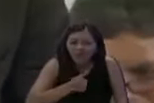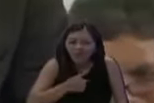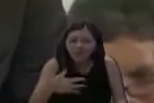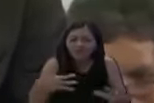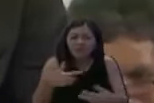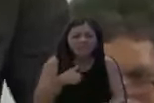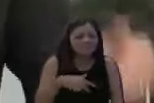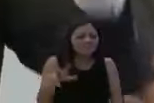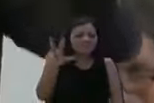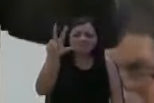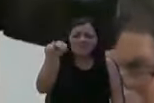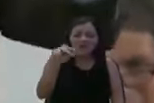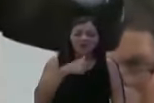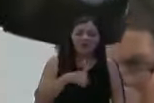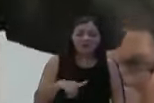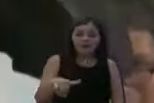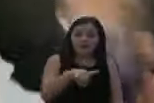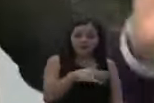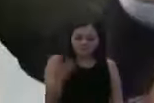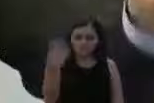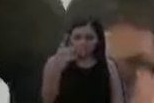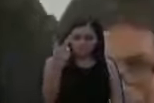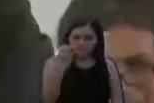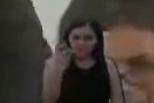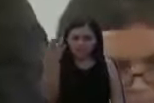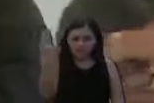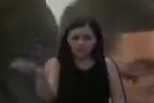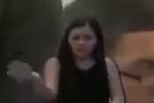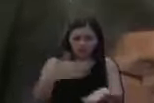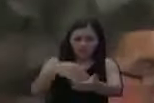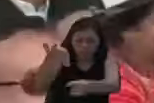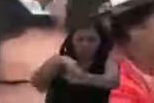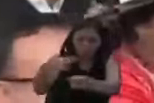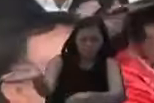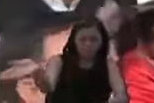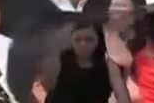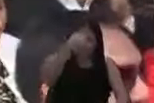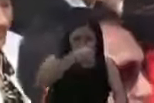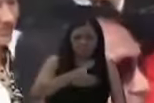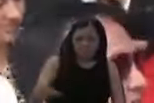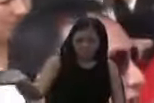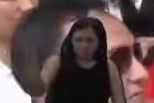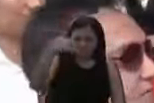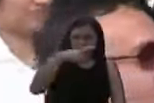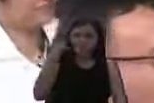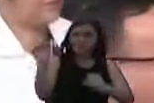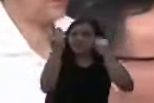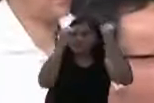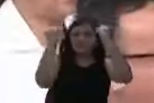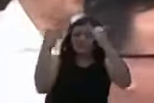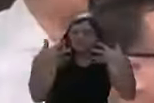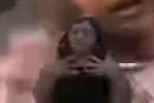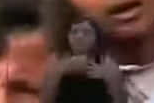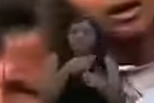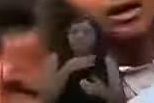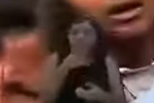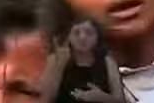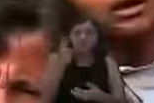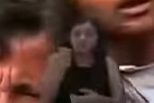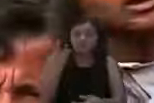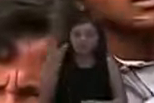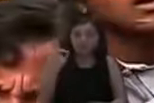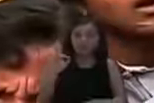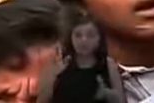democracia en 2017 lo volveremos a vencer compañeros Si esa es la desesperación pues no quieren que lleguemos al